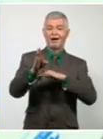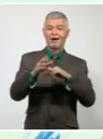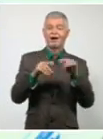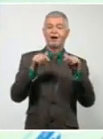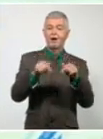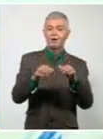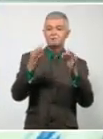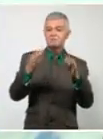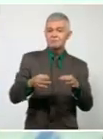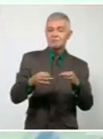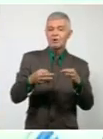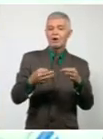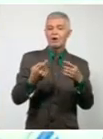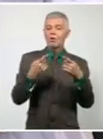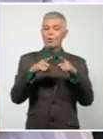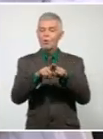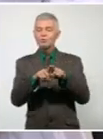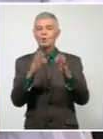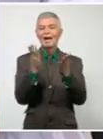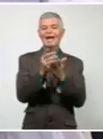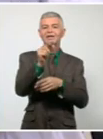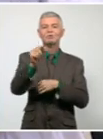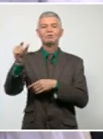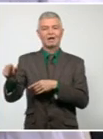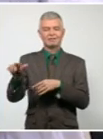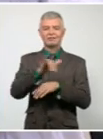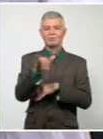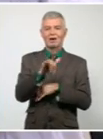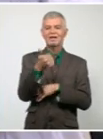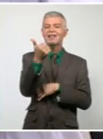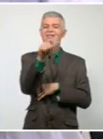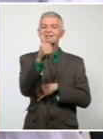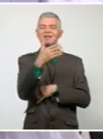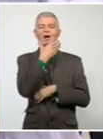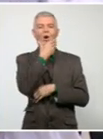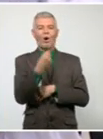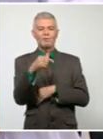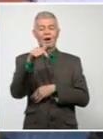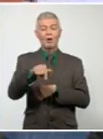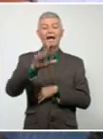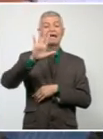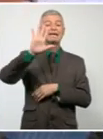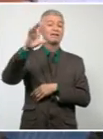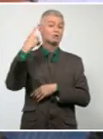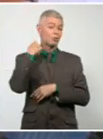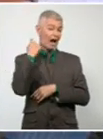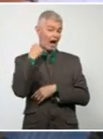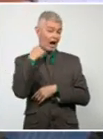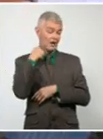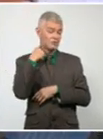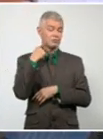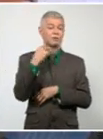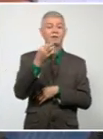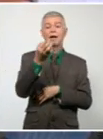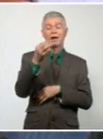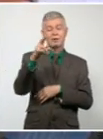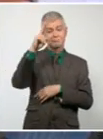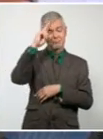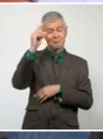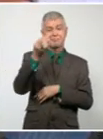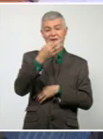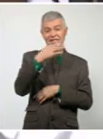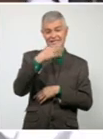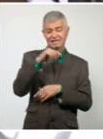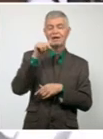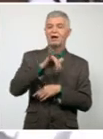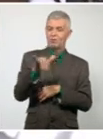justo acompañados de la fuerza estudiantil. 10 jóvenes que cursan aún el quinto año de la carrera de medicina y también